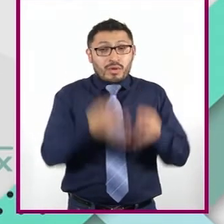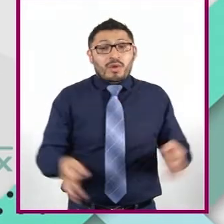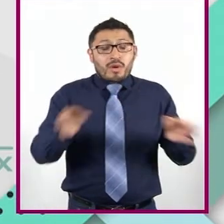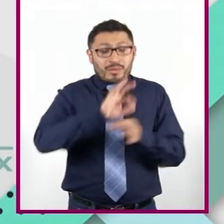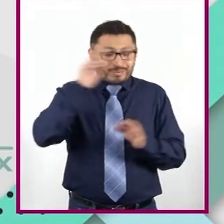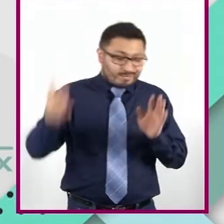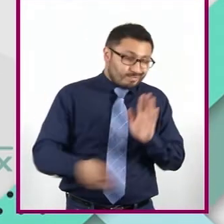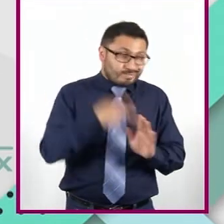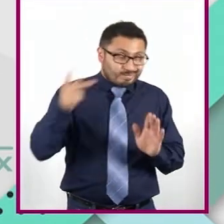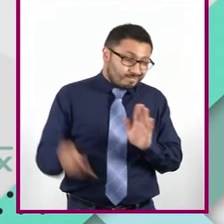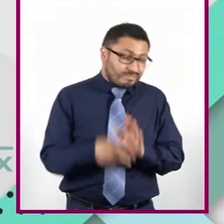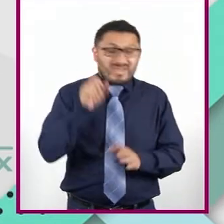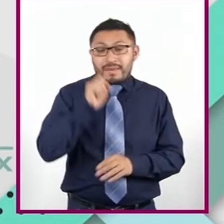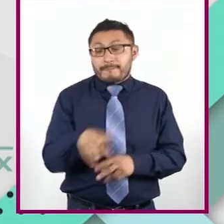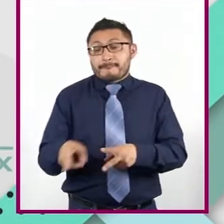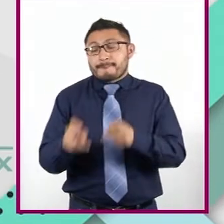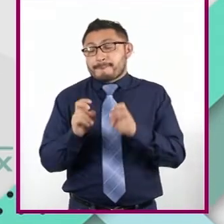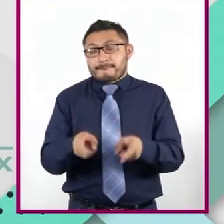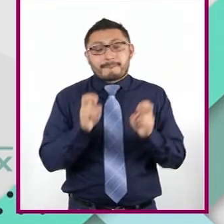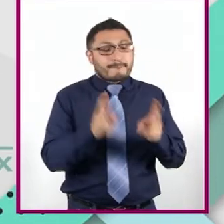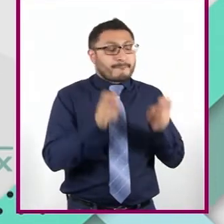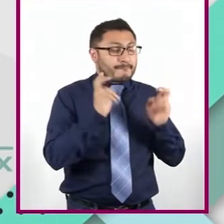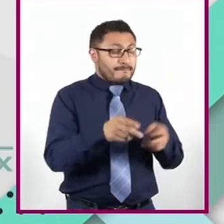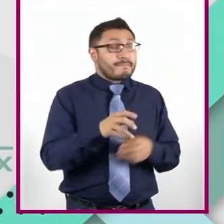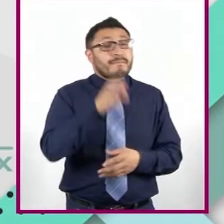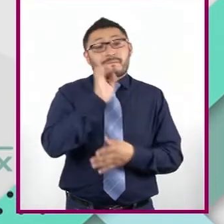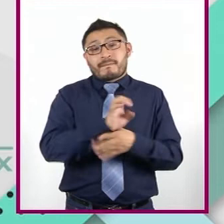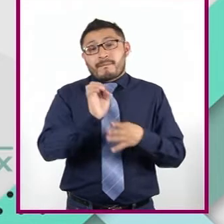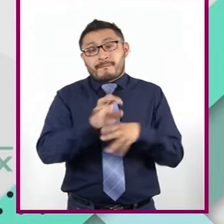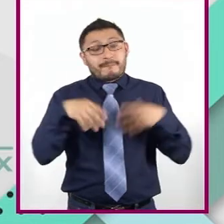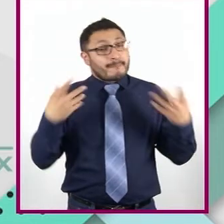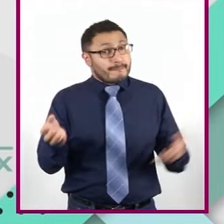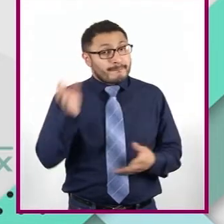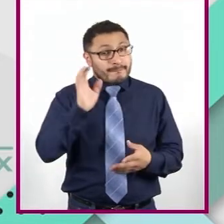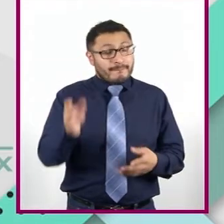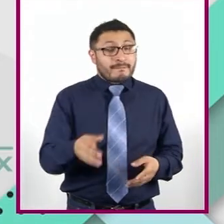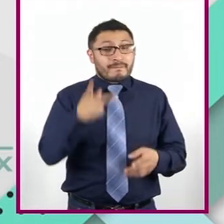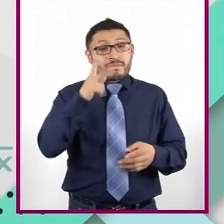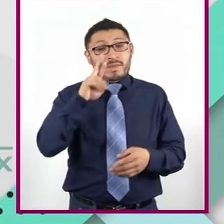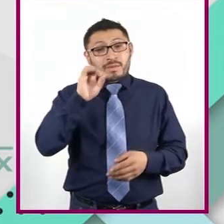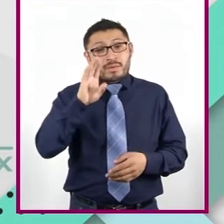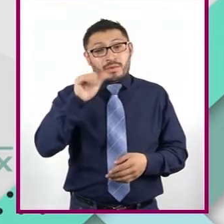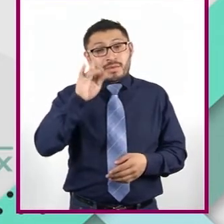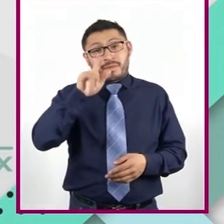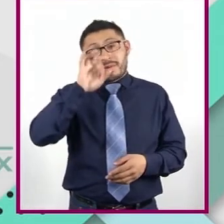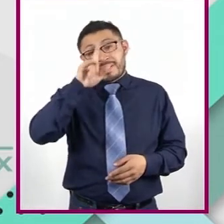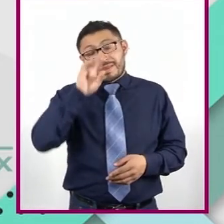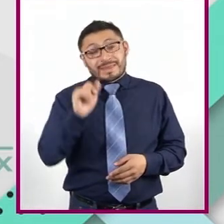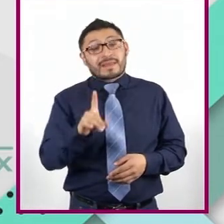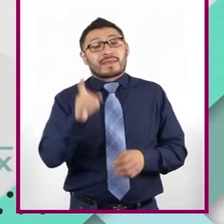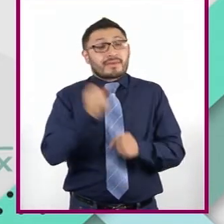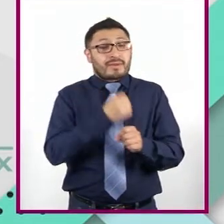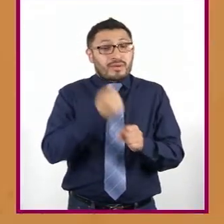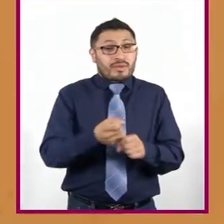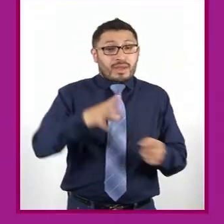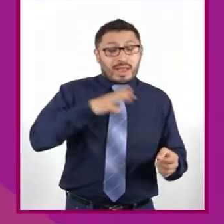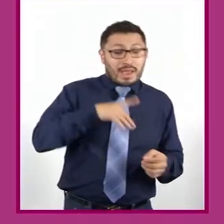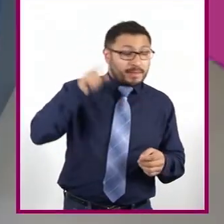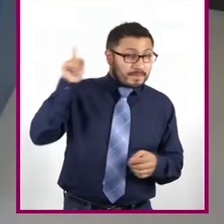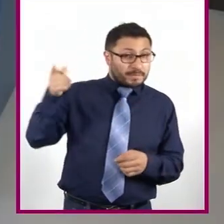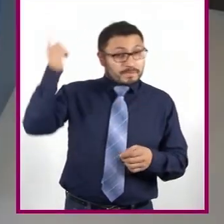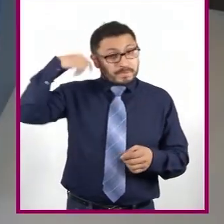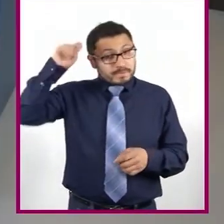veces dichas sustracciones. Es entonces cuando la probabilidad frecuencial tiende a la probabilidad